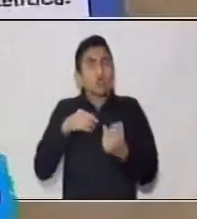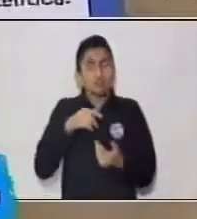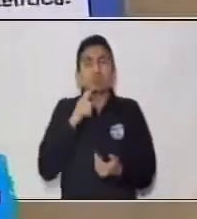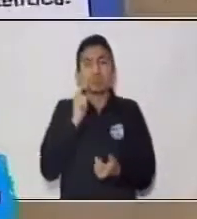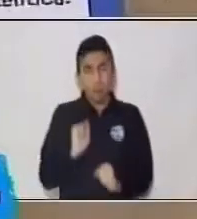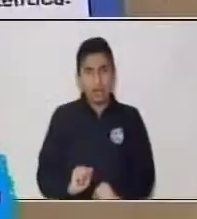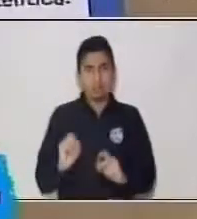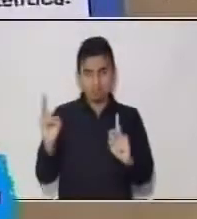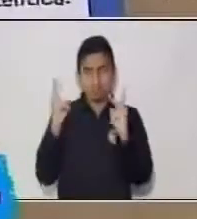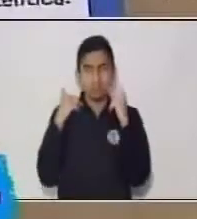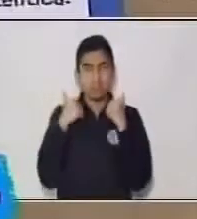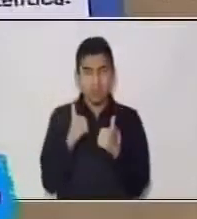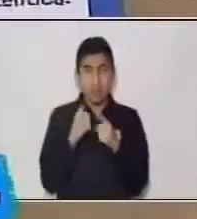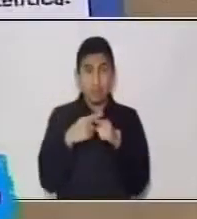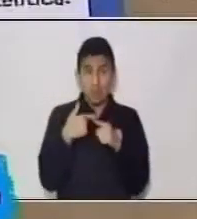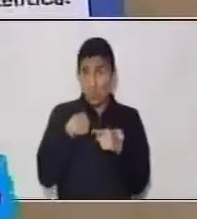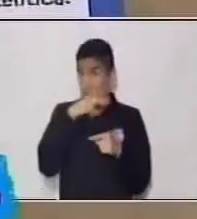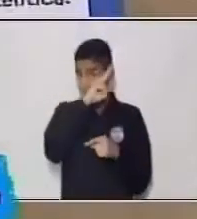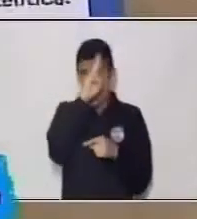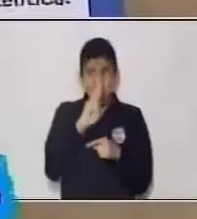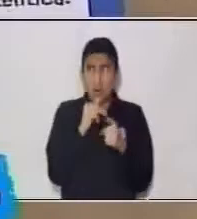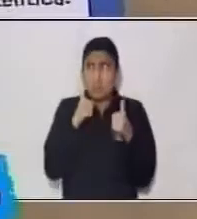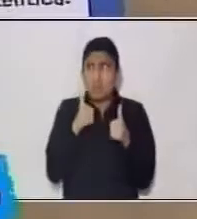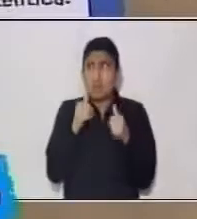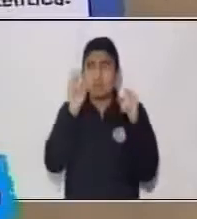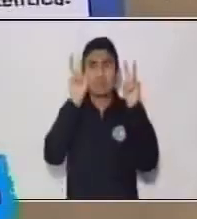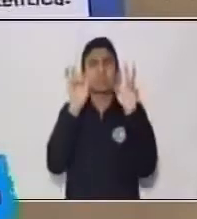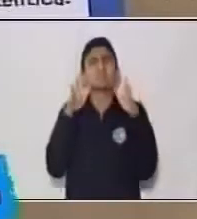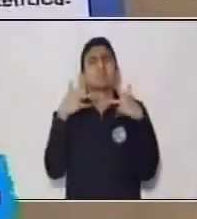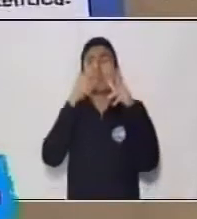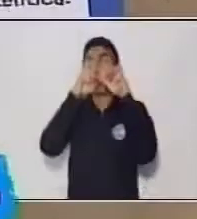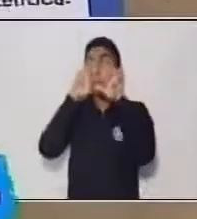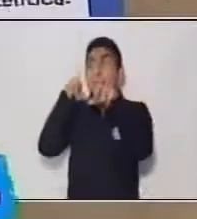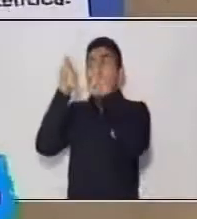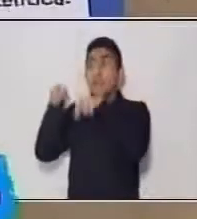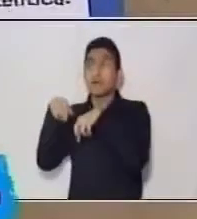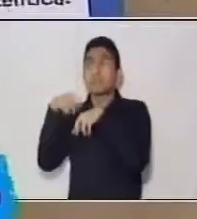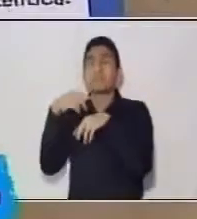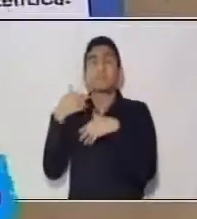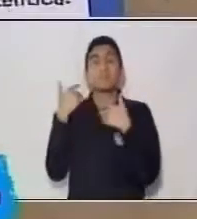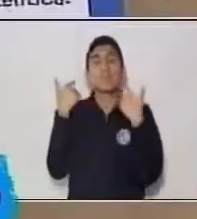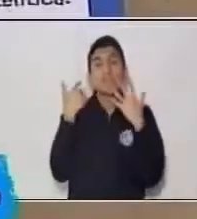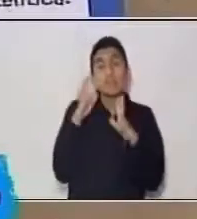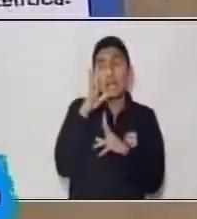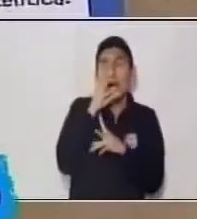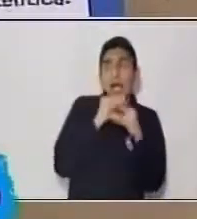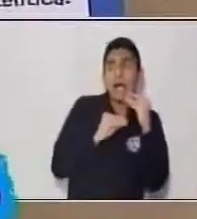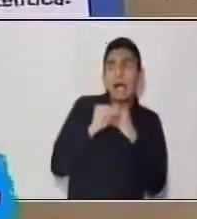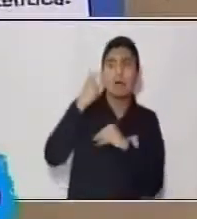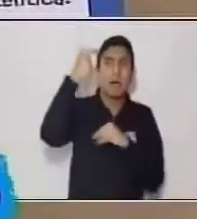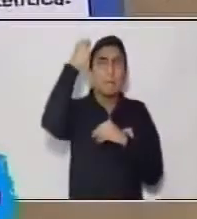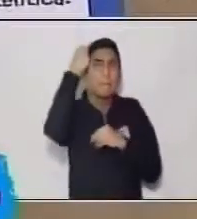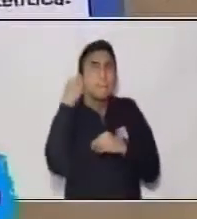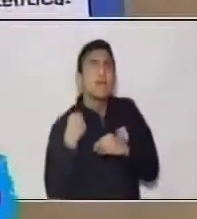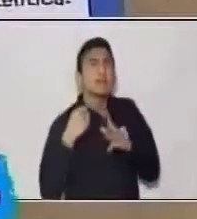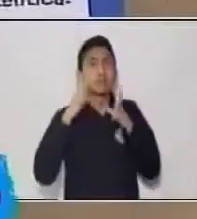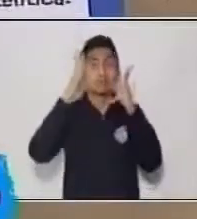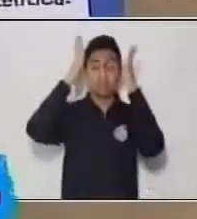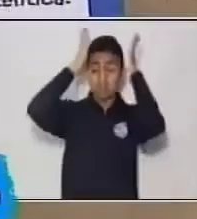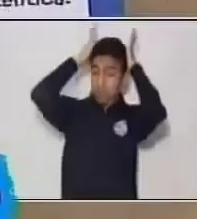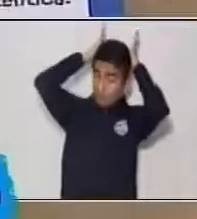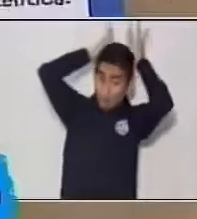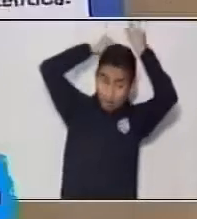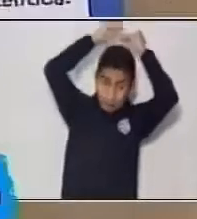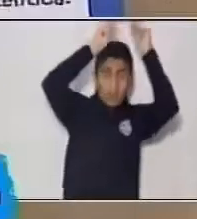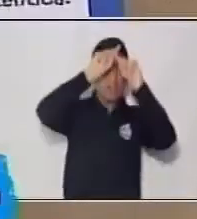¿verdad? Pero nunca quedaba bien con las personas, a pesar de que ella cambiaba peinados, a pesar de que se ponía